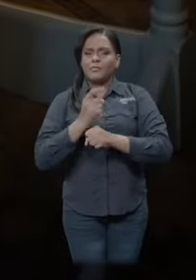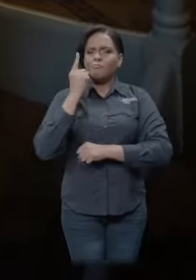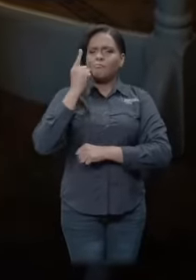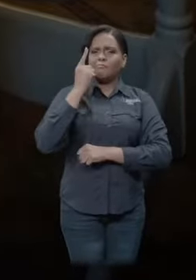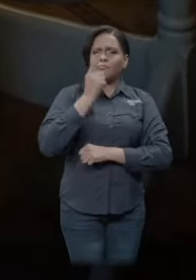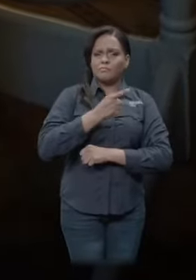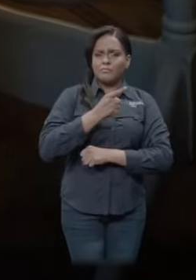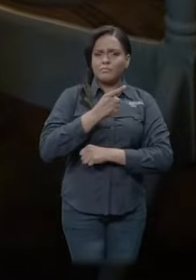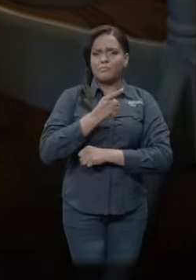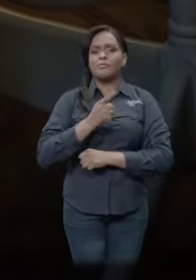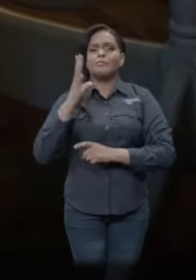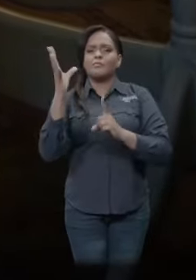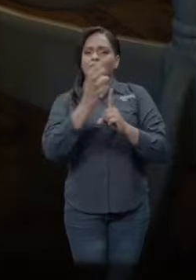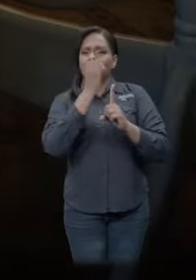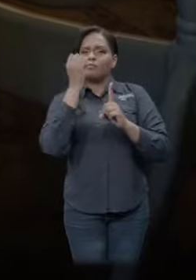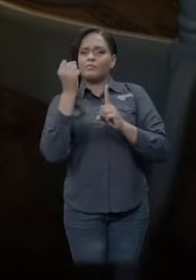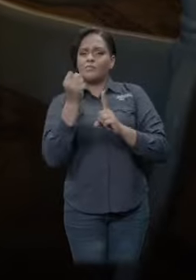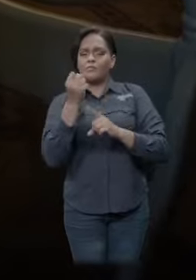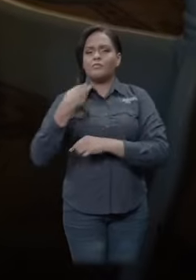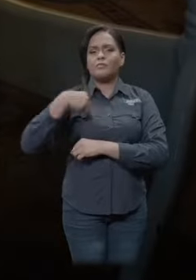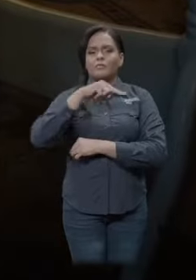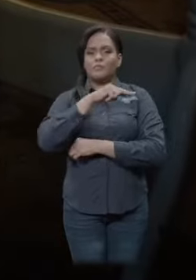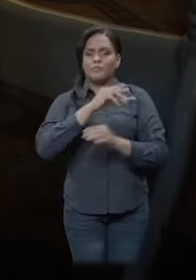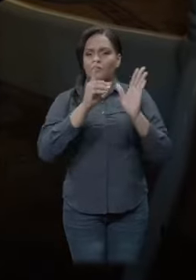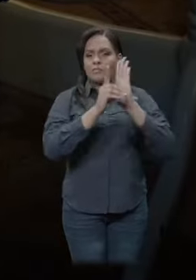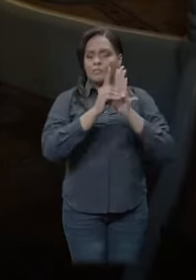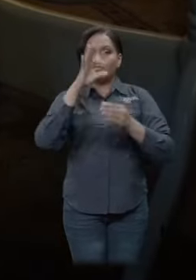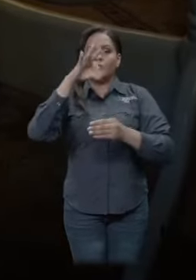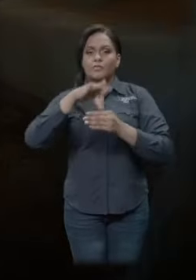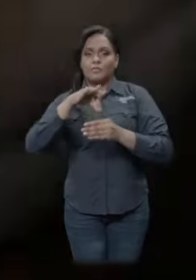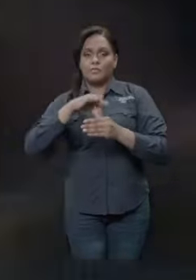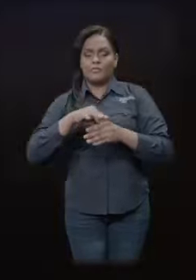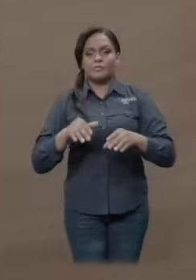y finalmente lograr nuestro derecho al voto.